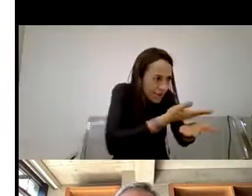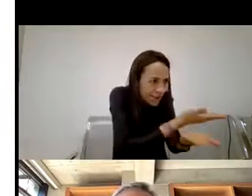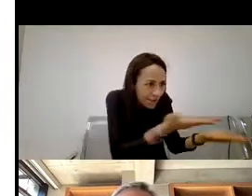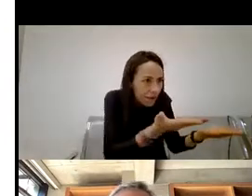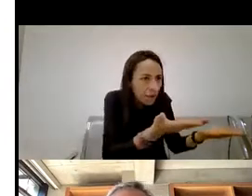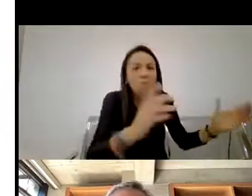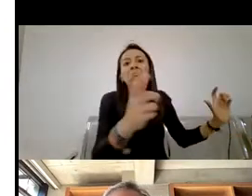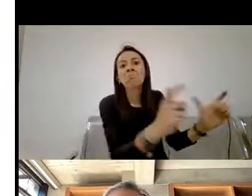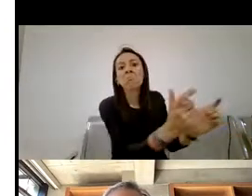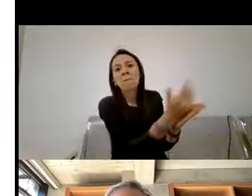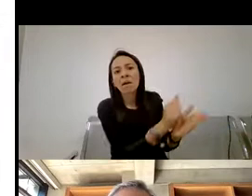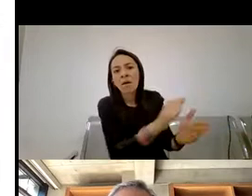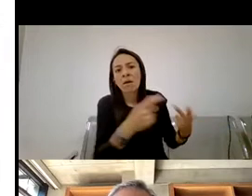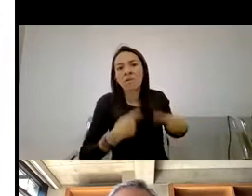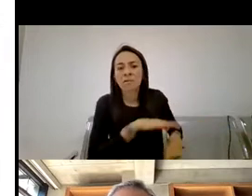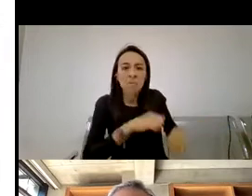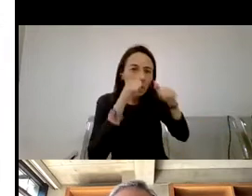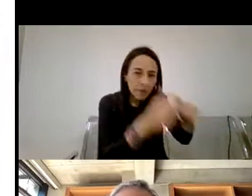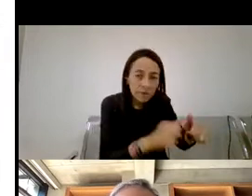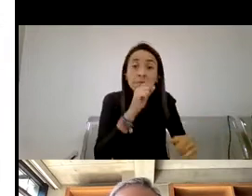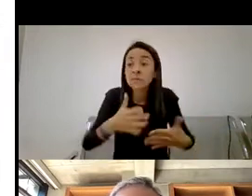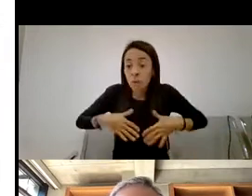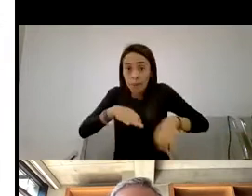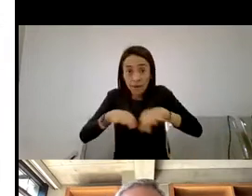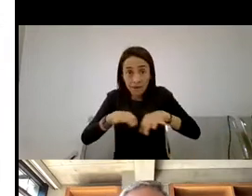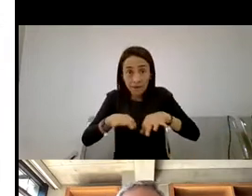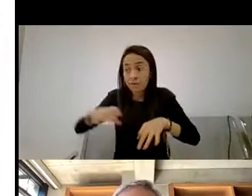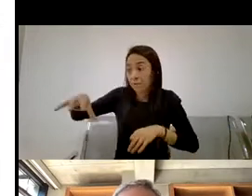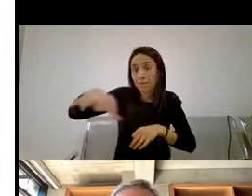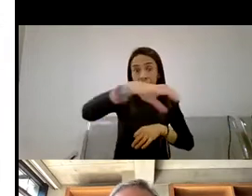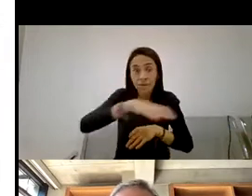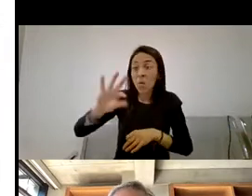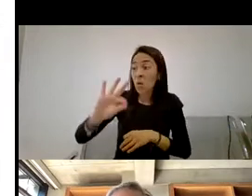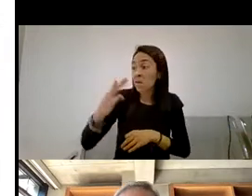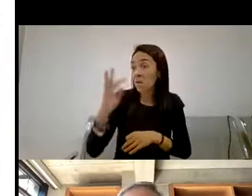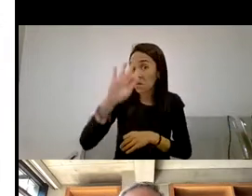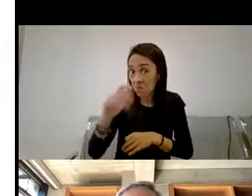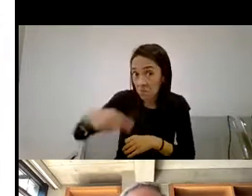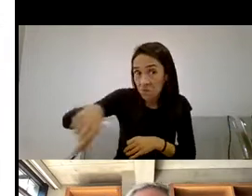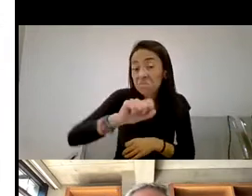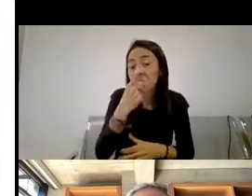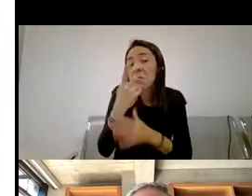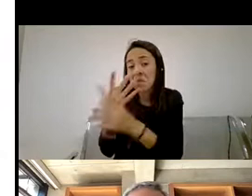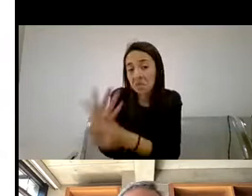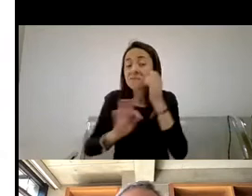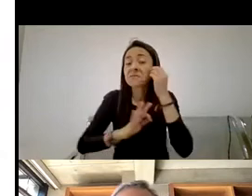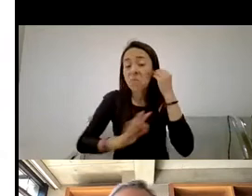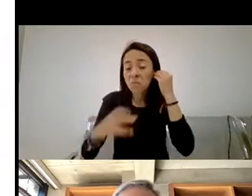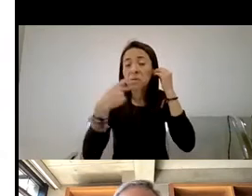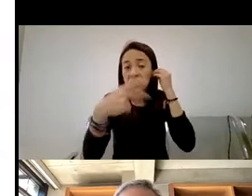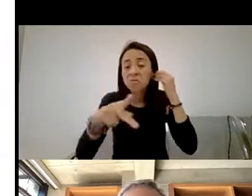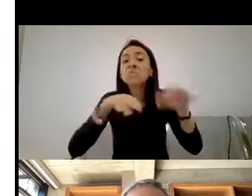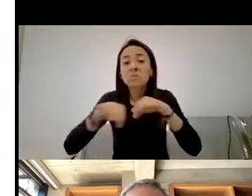2, afecta la operación. 44% de las organizaciones dicen que se va a afectar la operación, digamos, claro,